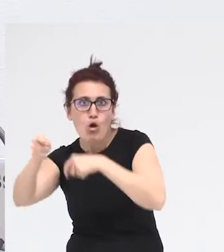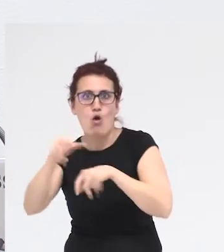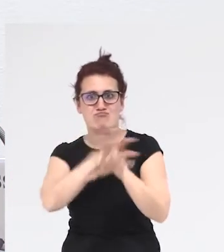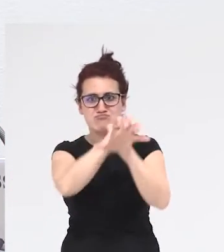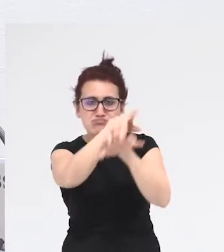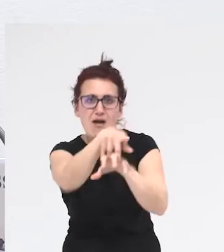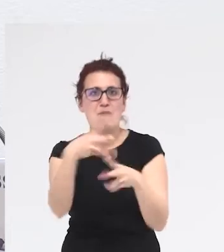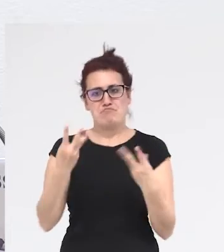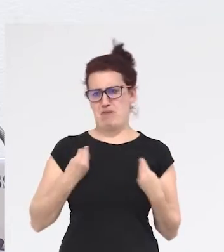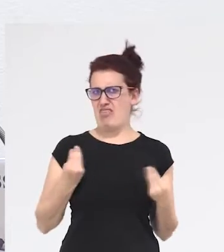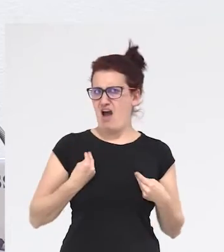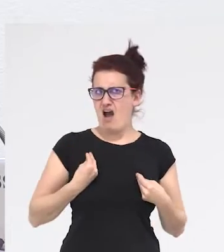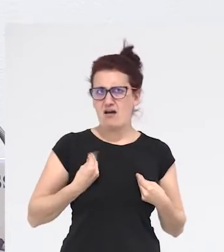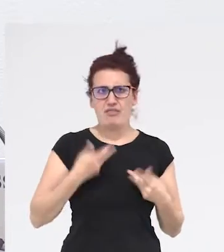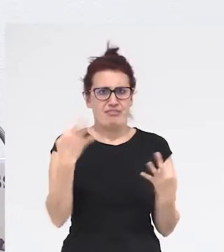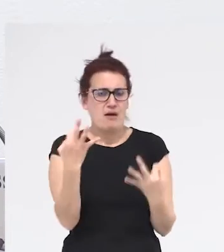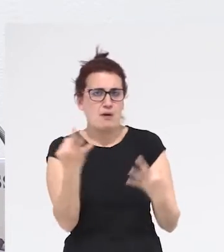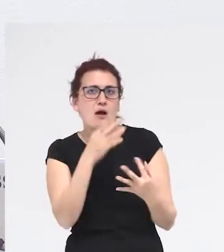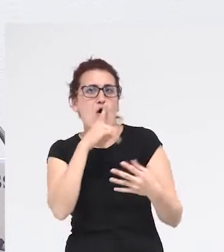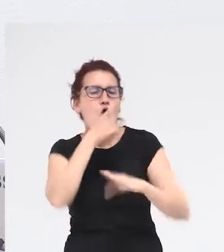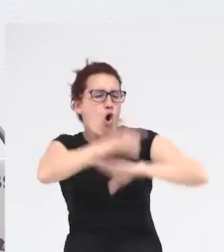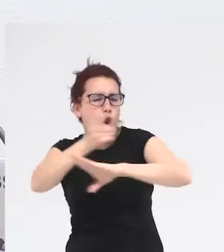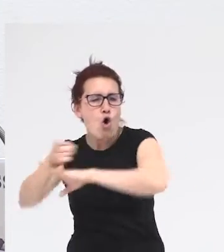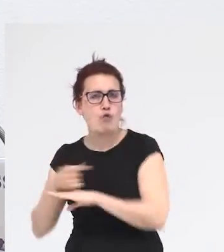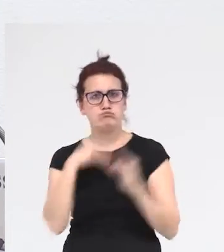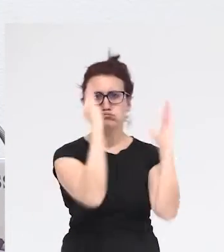digamos, un orden de la vida,